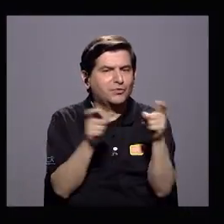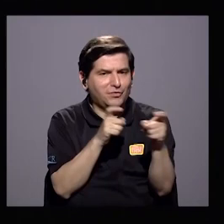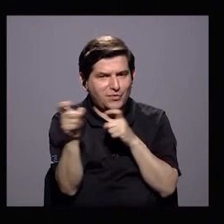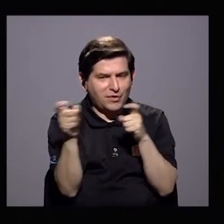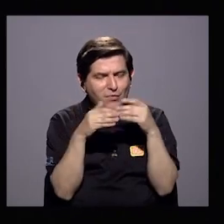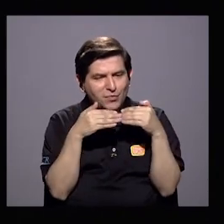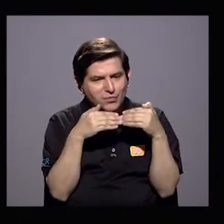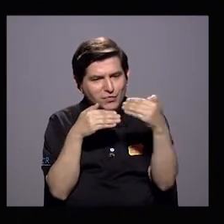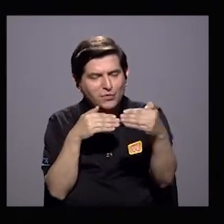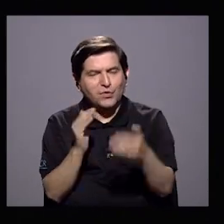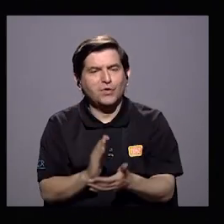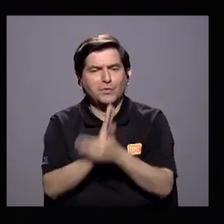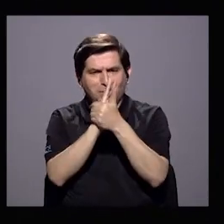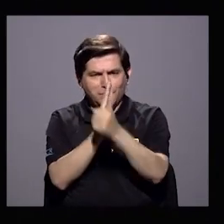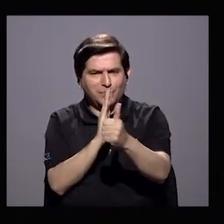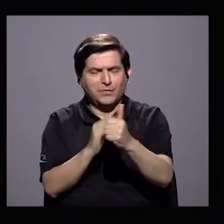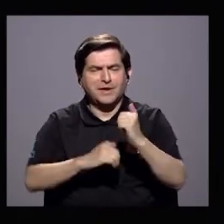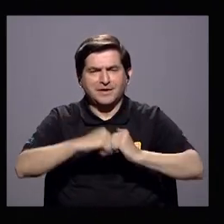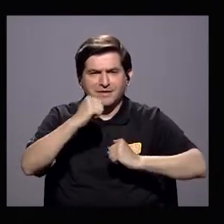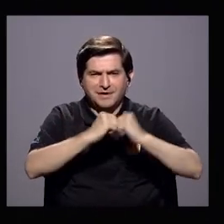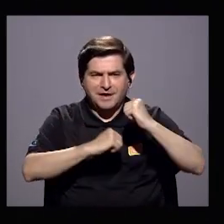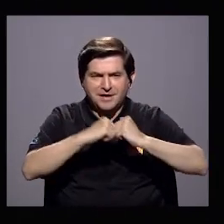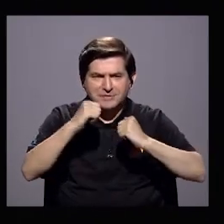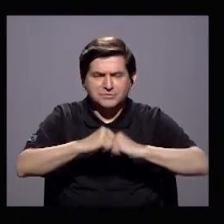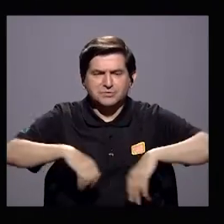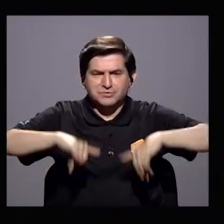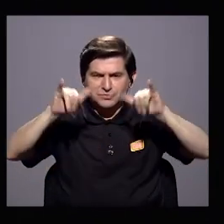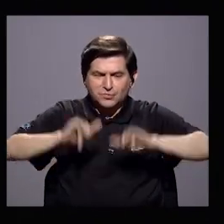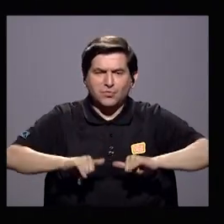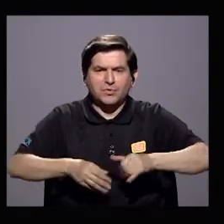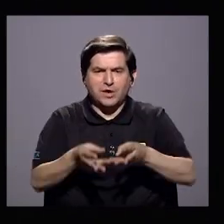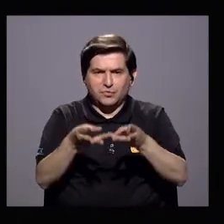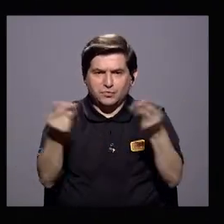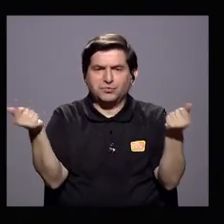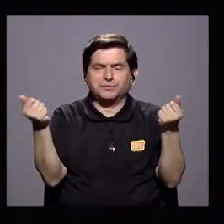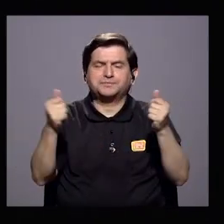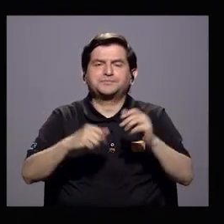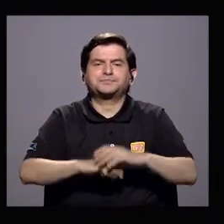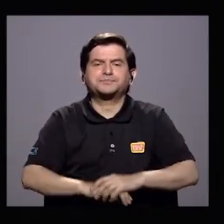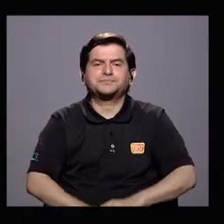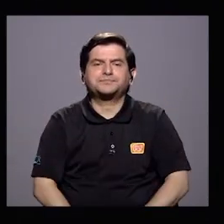control duraderos y potentes para que la estructura sea solvente.